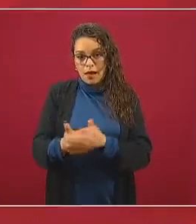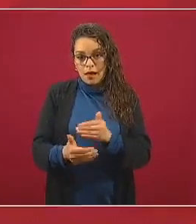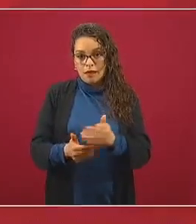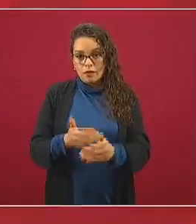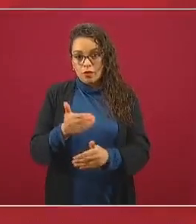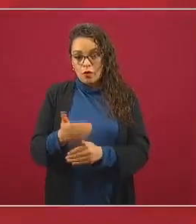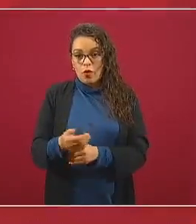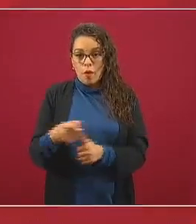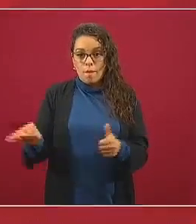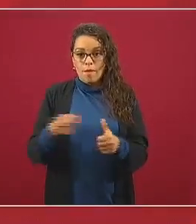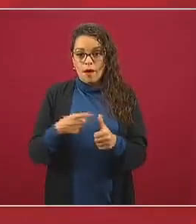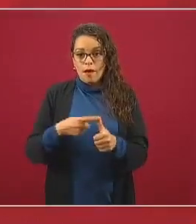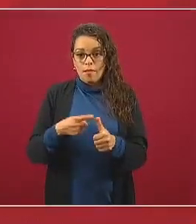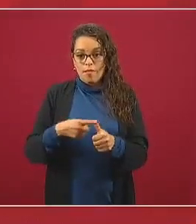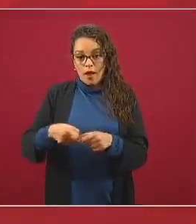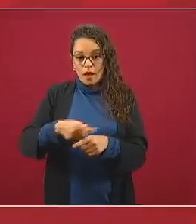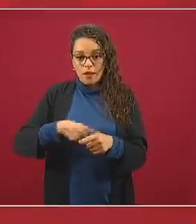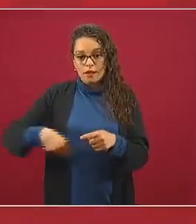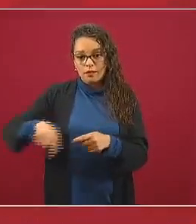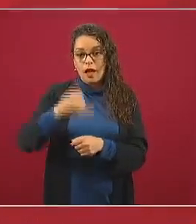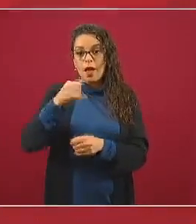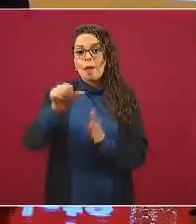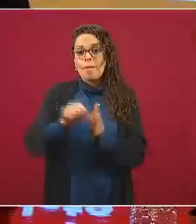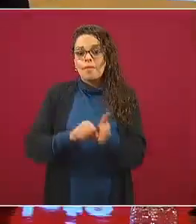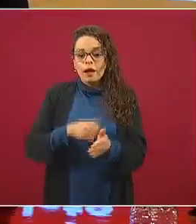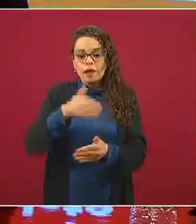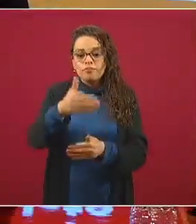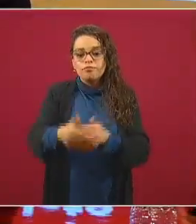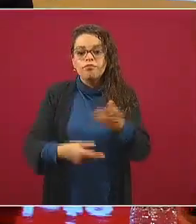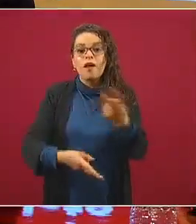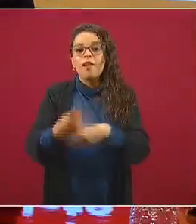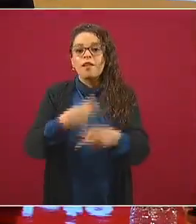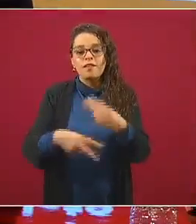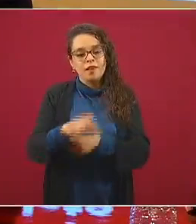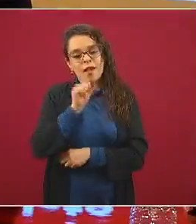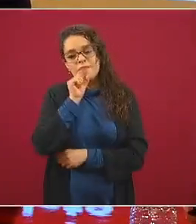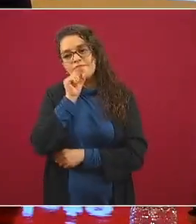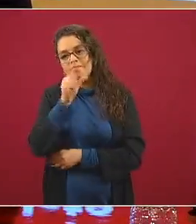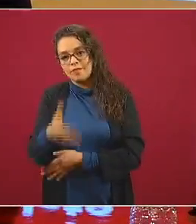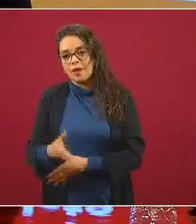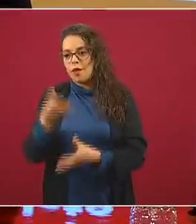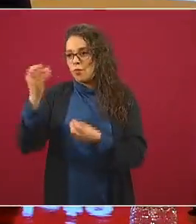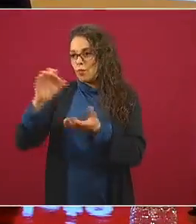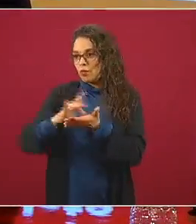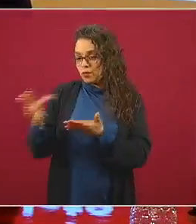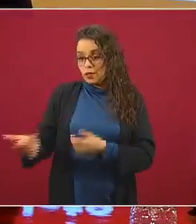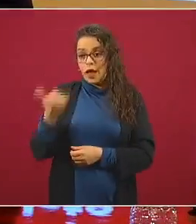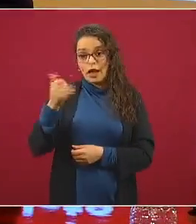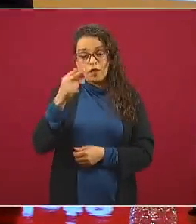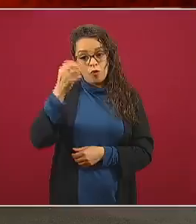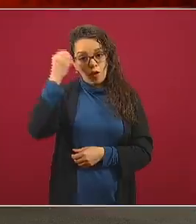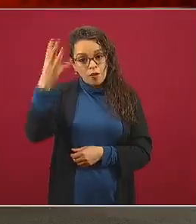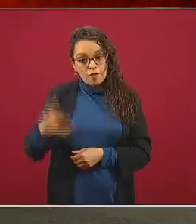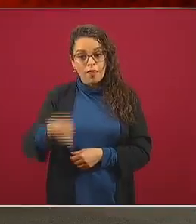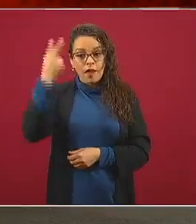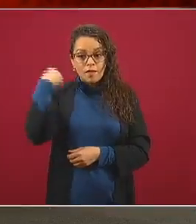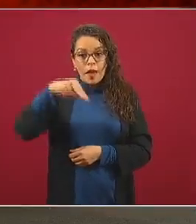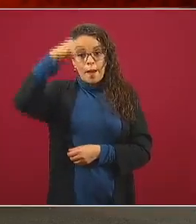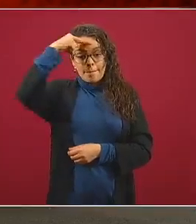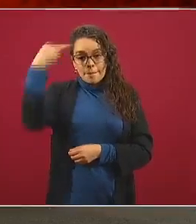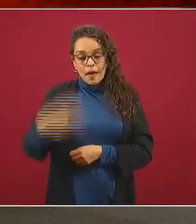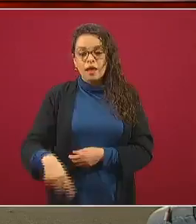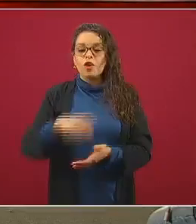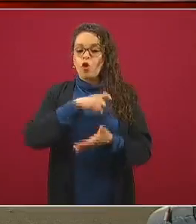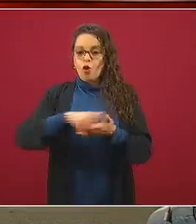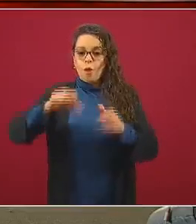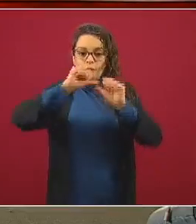y en los meses por venir. Muchas gracias, secretario, por acompañarnos. Muchas gracias y viajar por México, comprar artesanía y verán